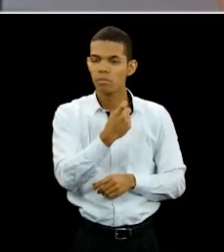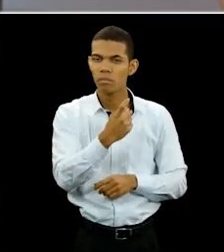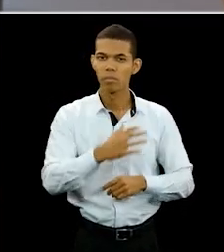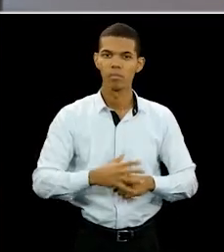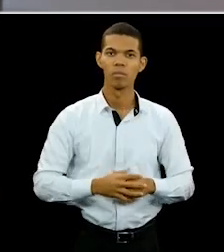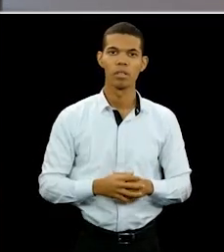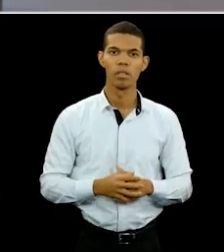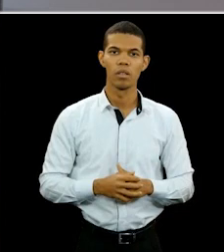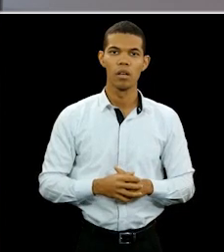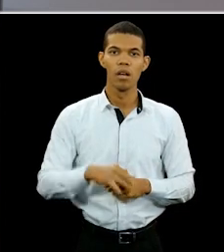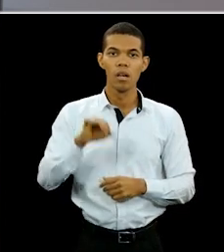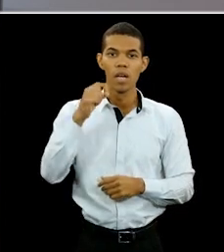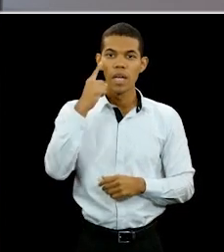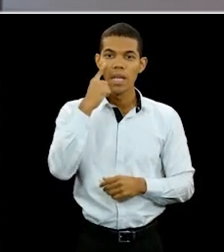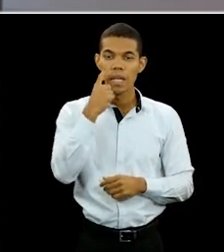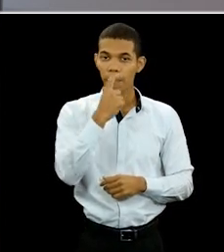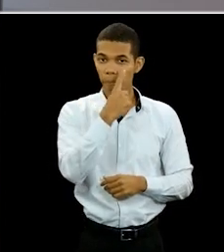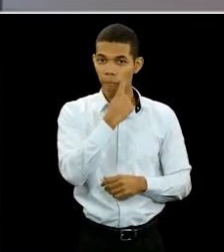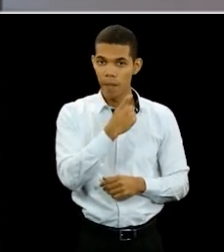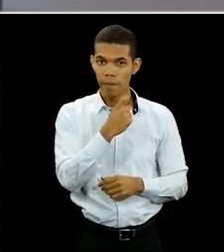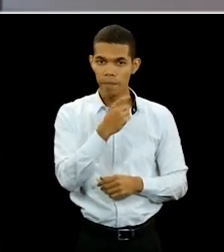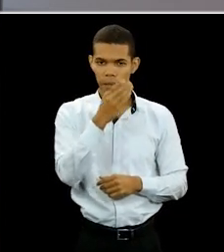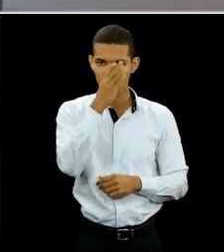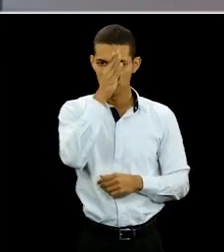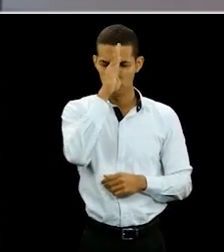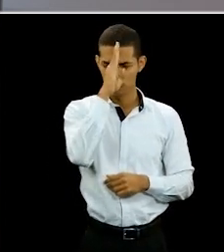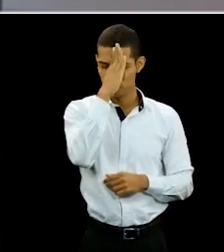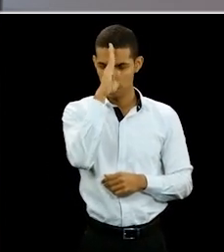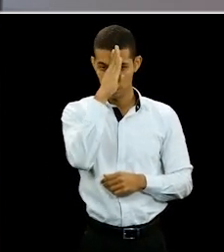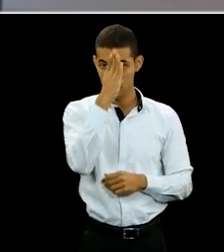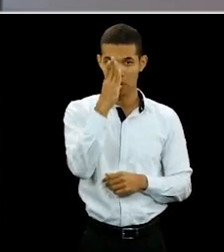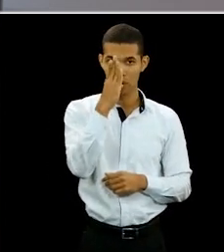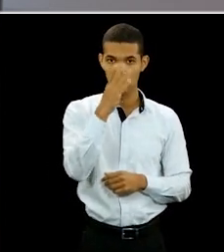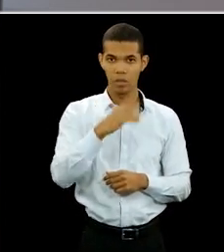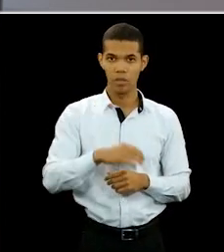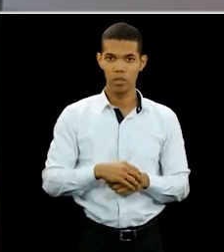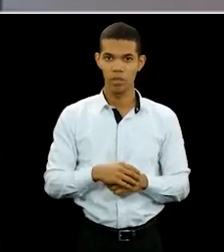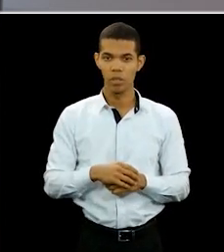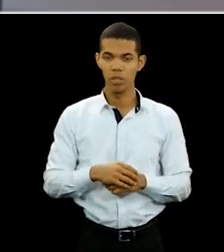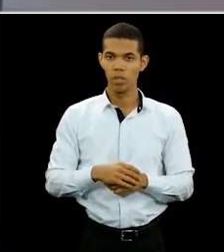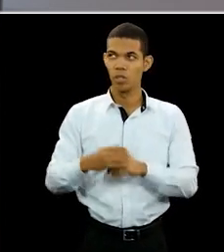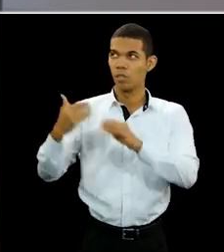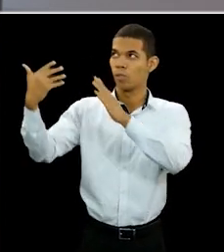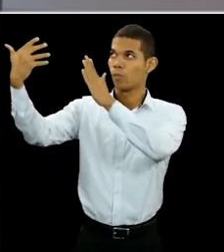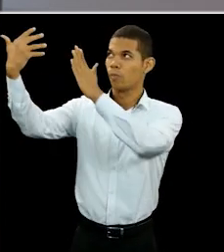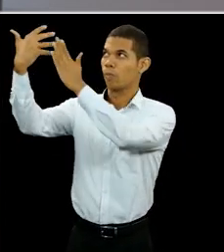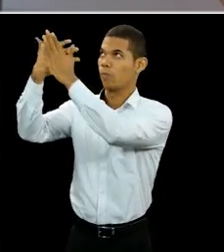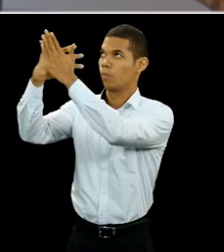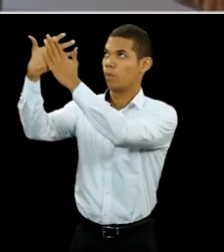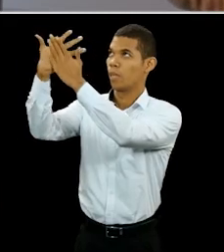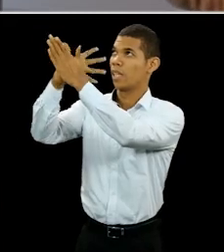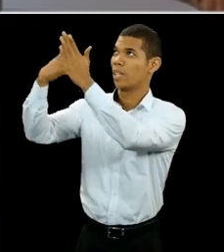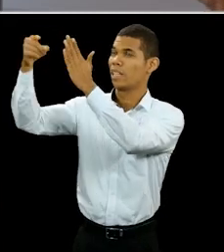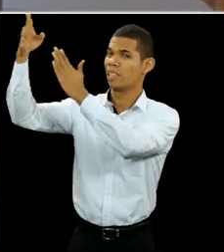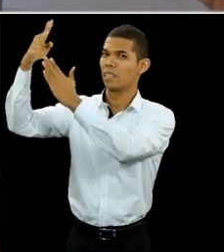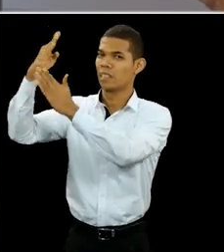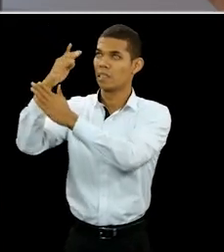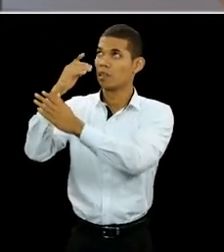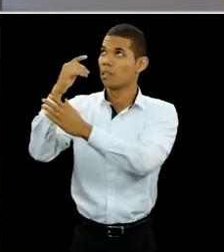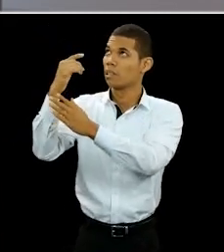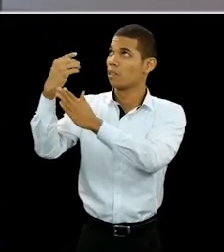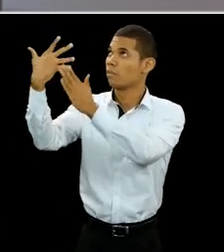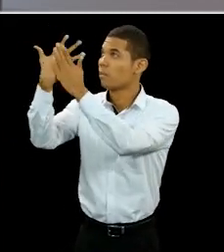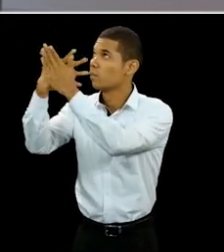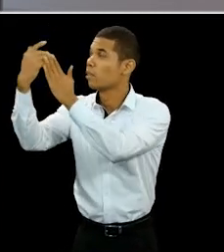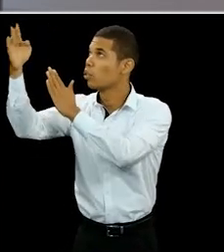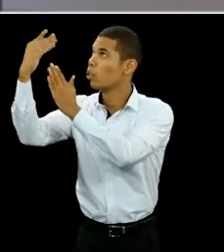Ezequiel un poco dudoso como nervioso a través de del llamado que Dios le hacía porque tenía que ir en contra de